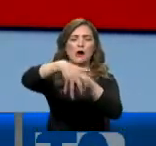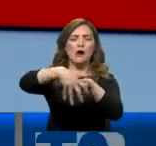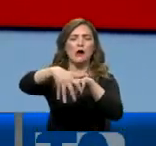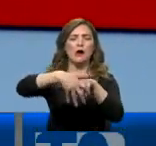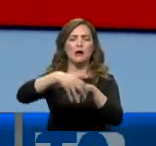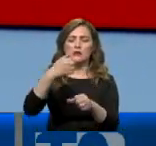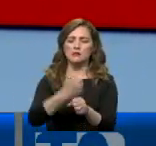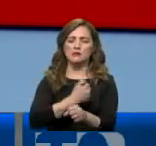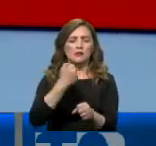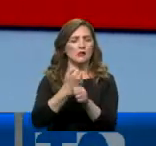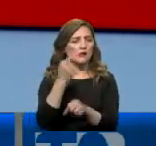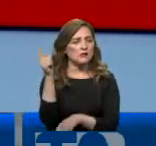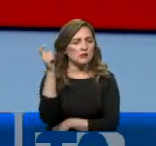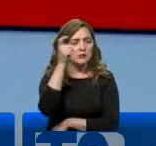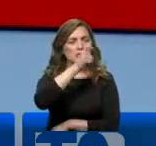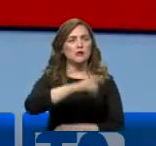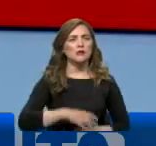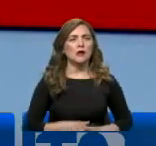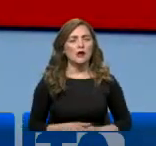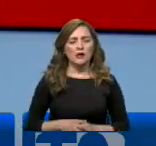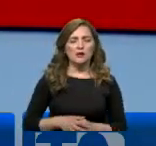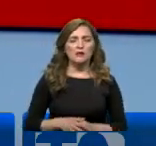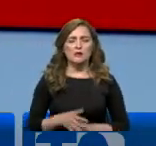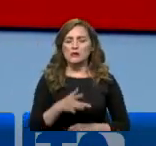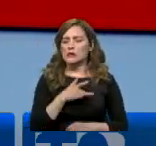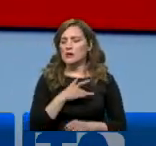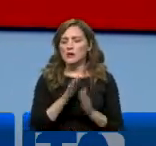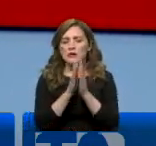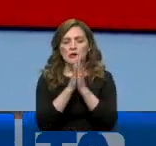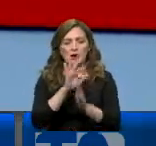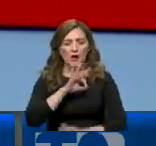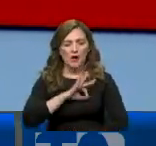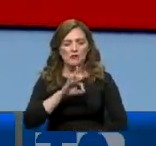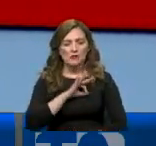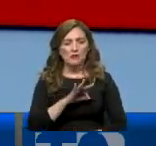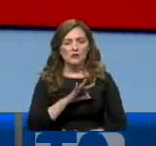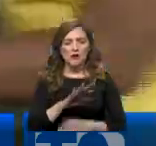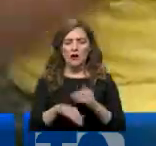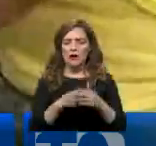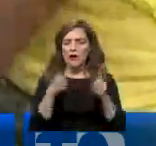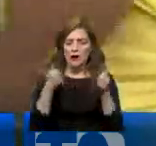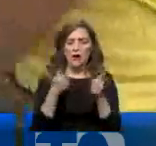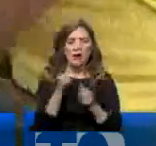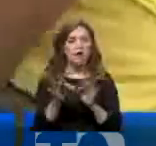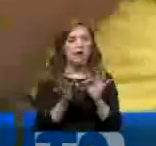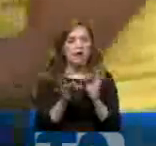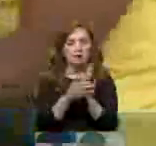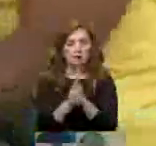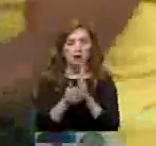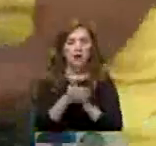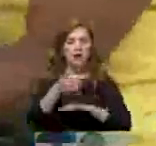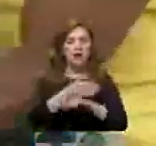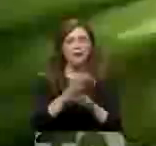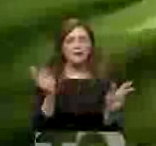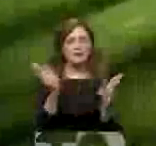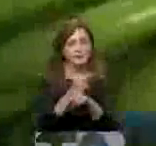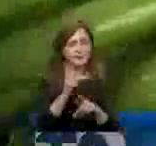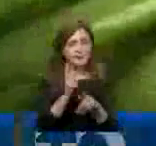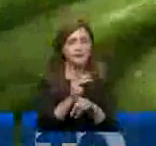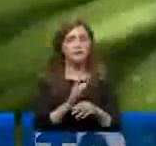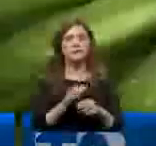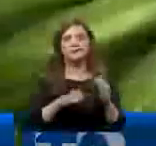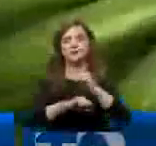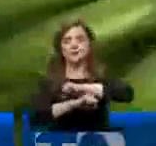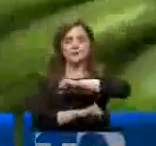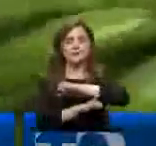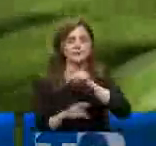obviamente una tarea difícil. Sin embargo, es una concientización que estamos llevando de forma muy efectiva. Se refiere a la capacitación para los productores, eje